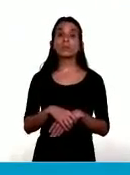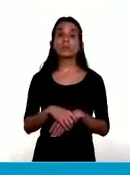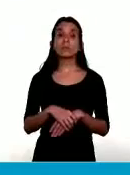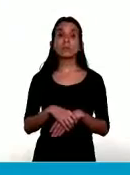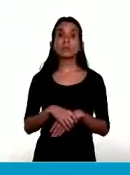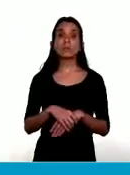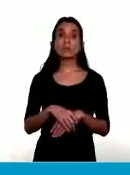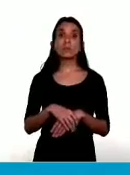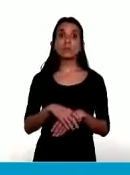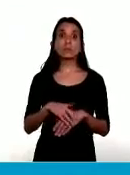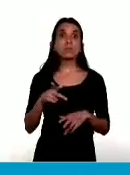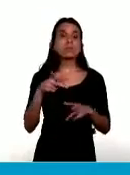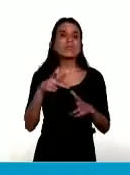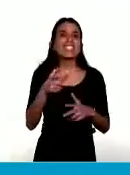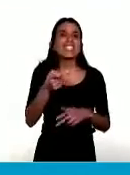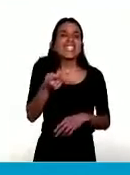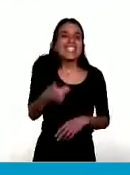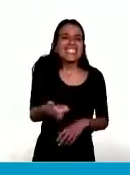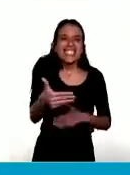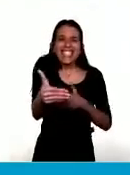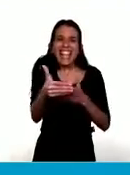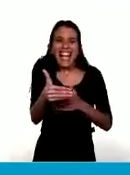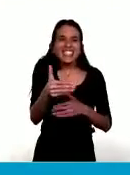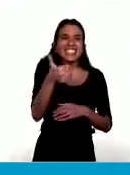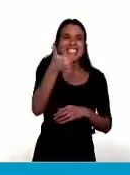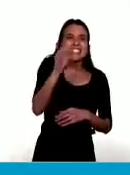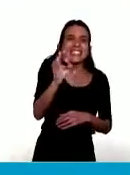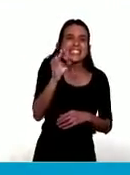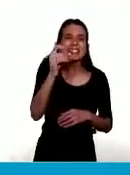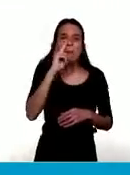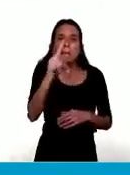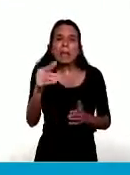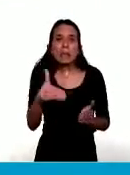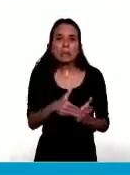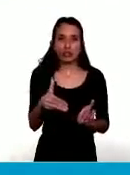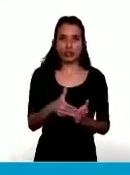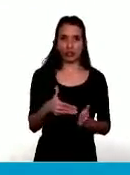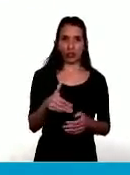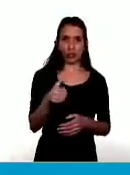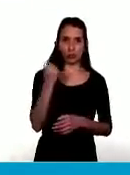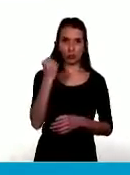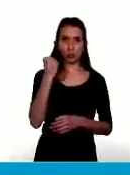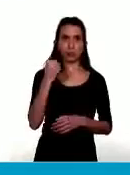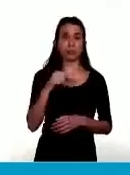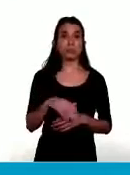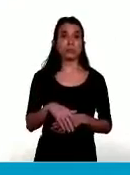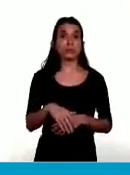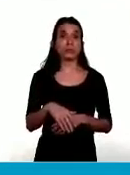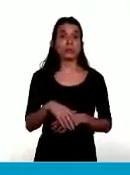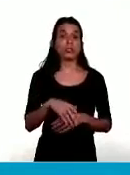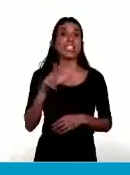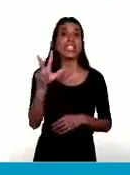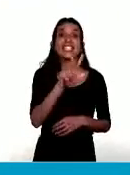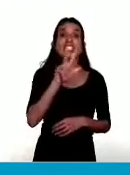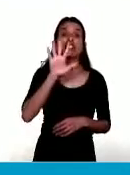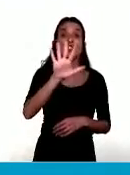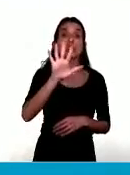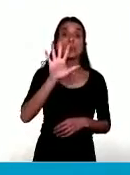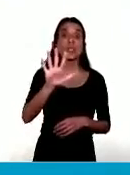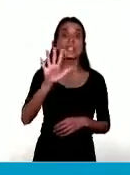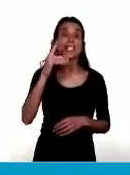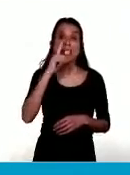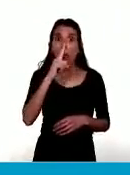de cerca de 60.000 millones, sobre un presupuesto que había girado la ex gobernadora de 355.000